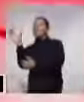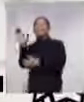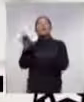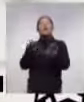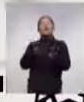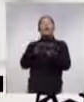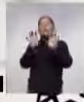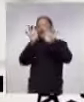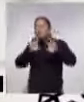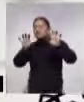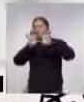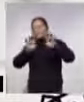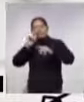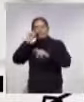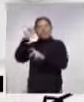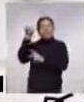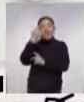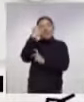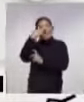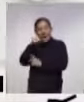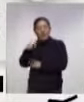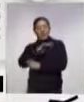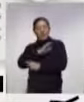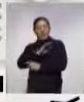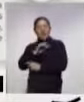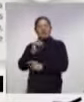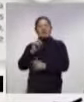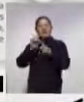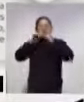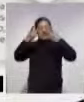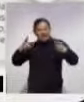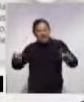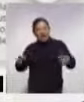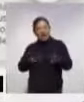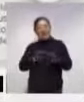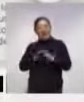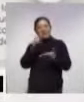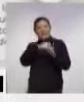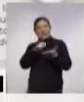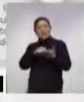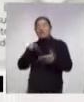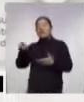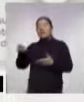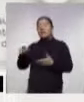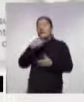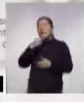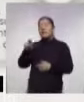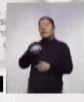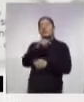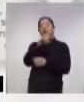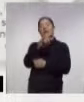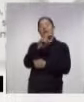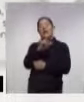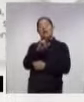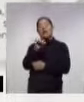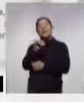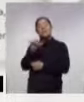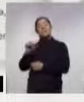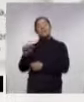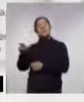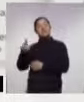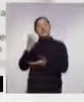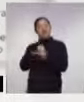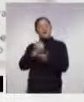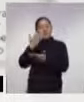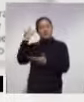herramientas digitales, pues para poder desarrollar la escritura creativa. Lo va a impartir el escritor Salvador Armas Ruiz. Él ha sido ganador del Premio